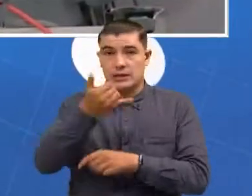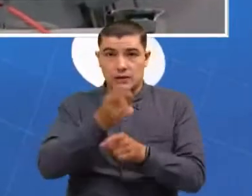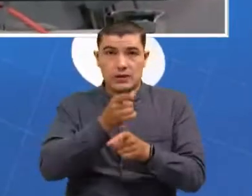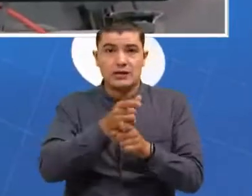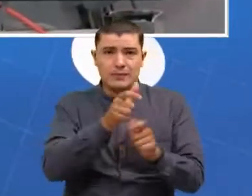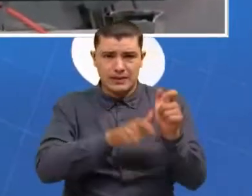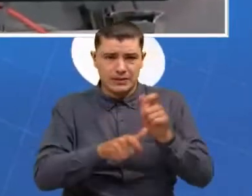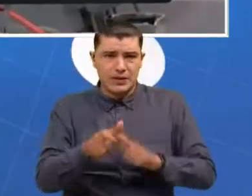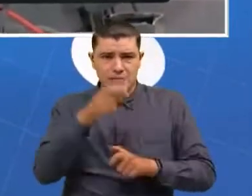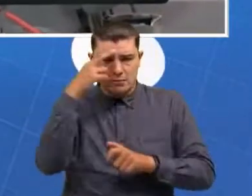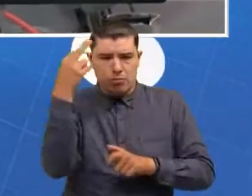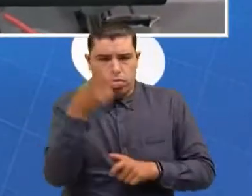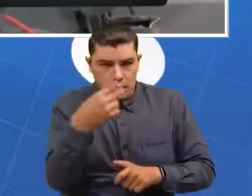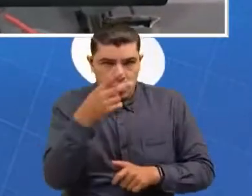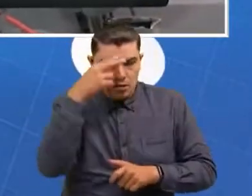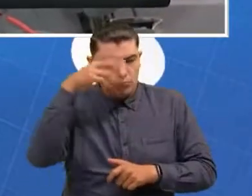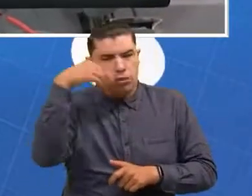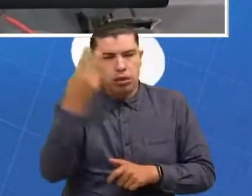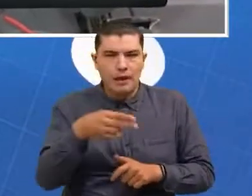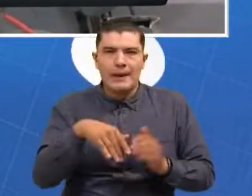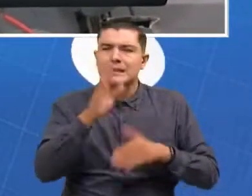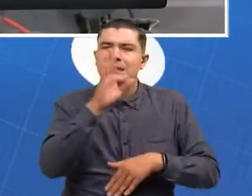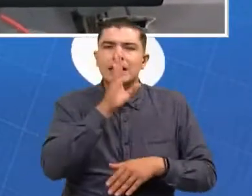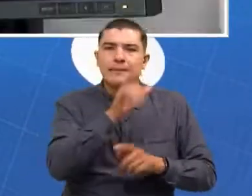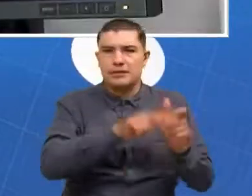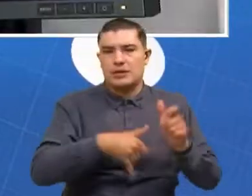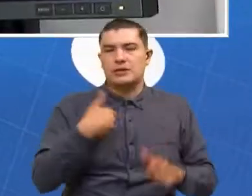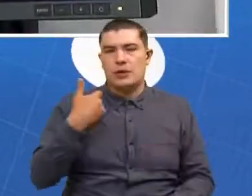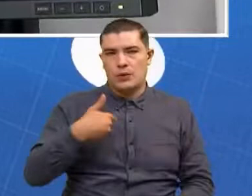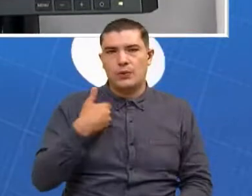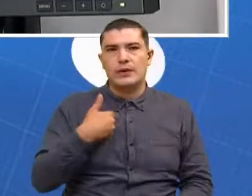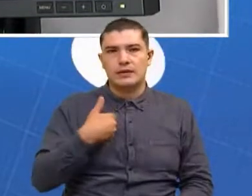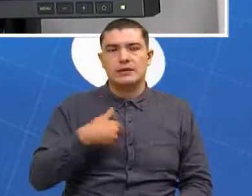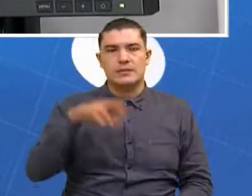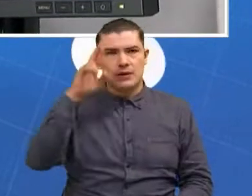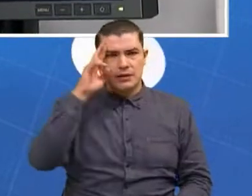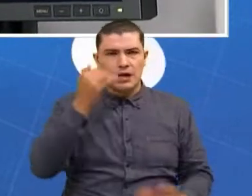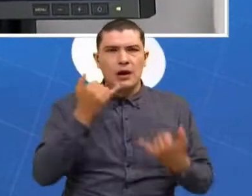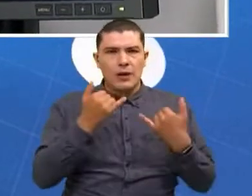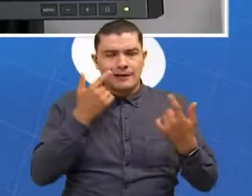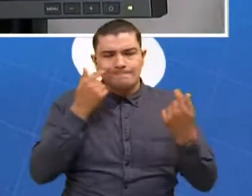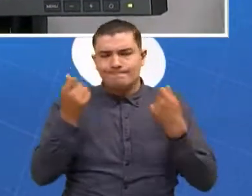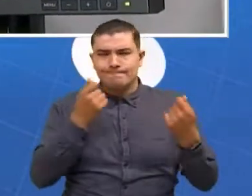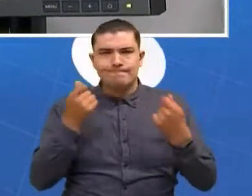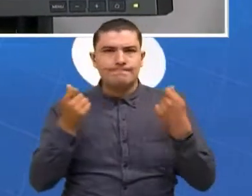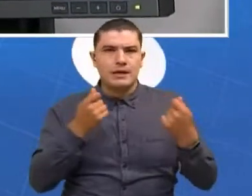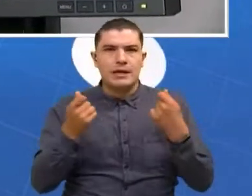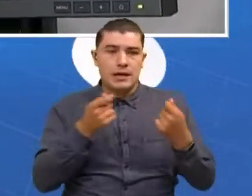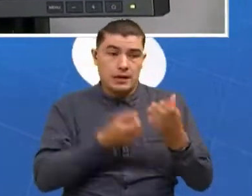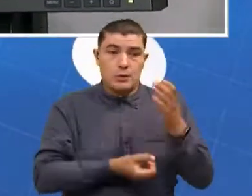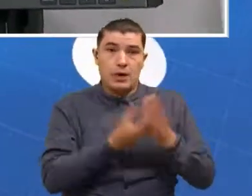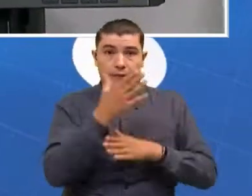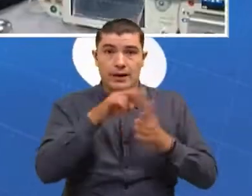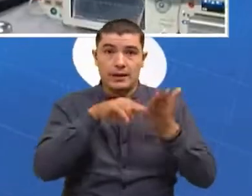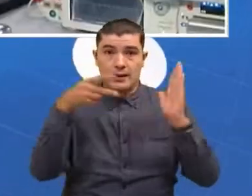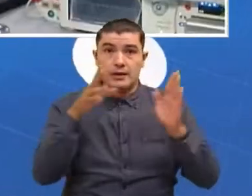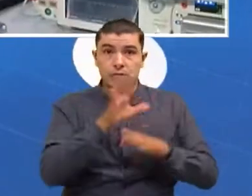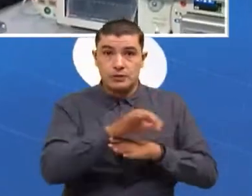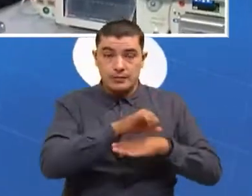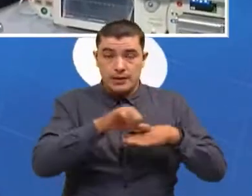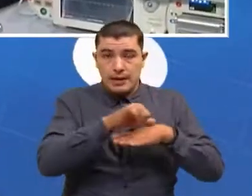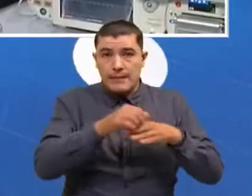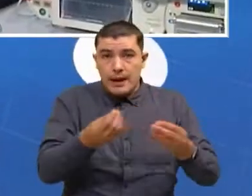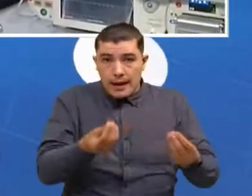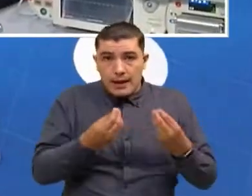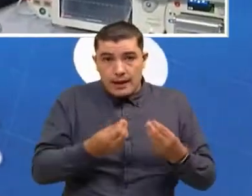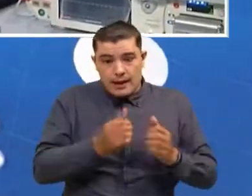son jóvenes y por eso desenvolvemos esta técnica, porque evitamos el implante de marcapaso y en algunos casos